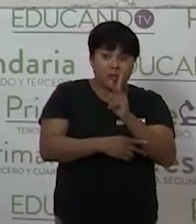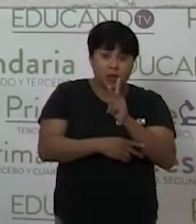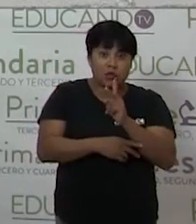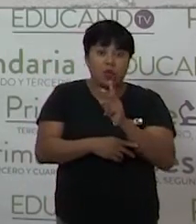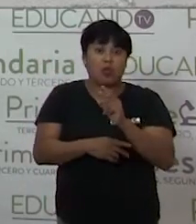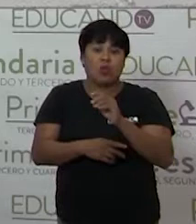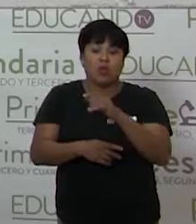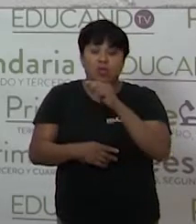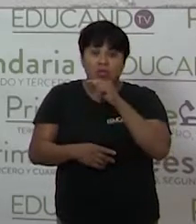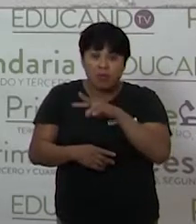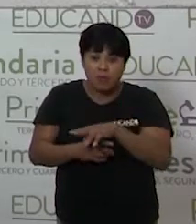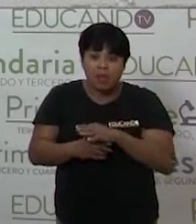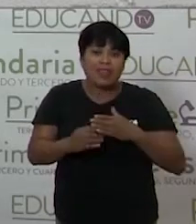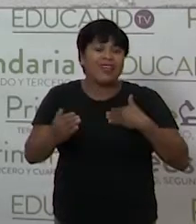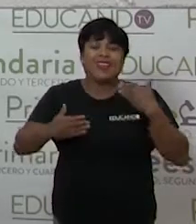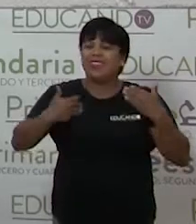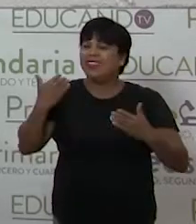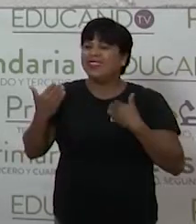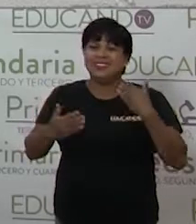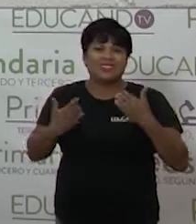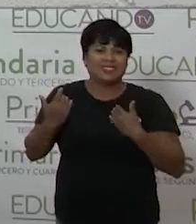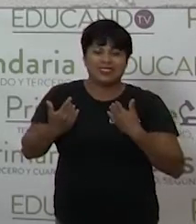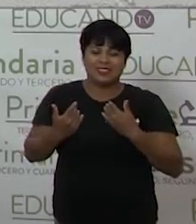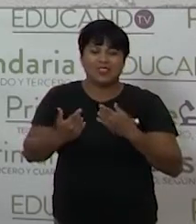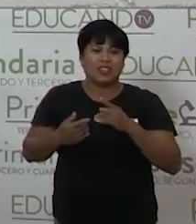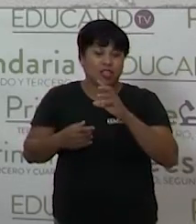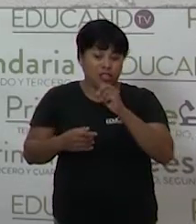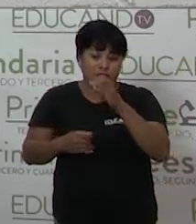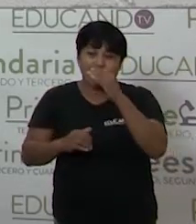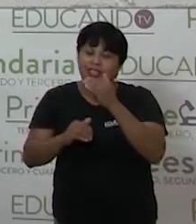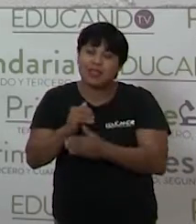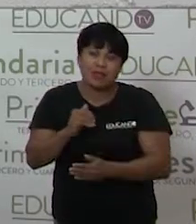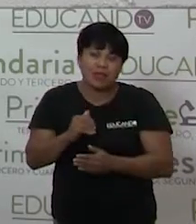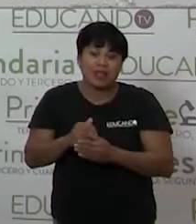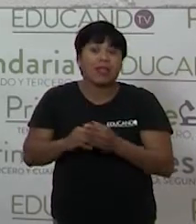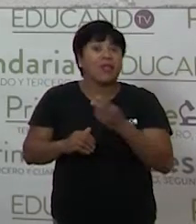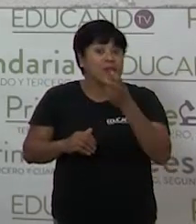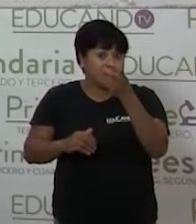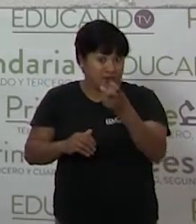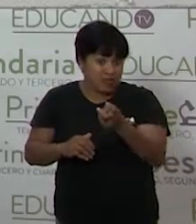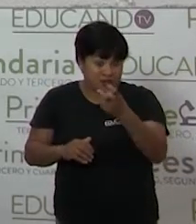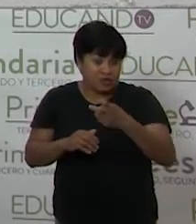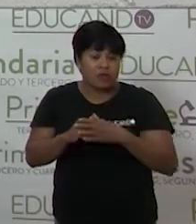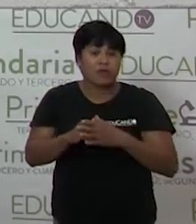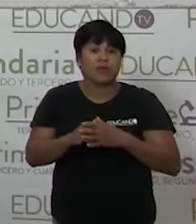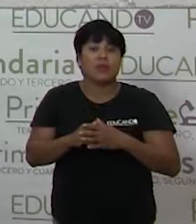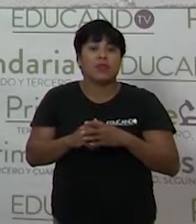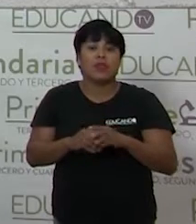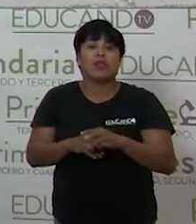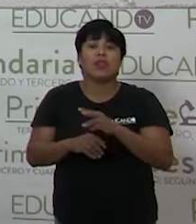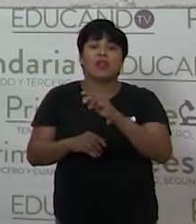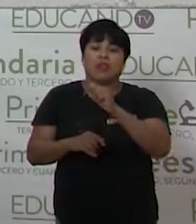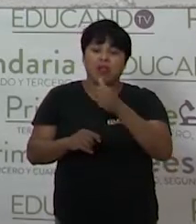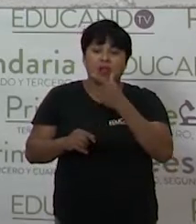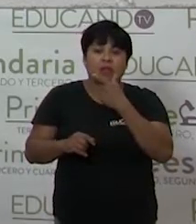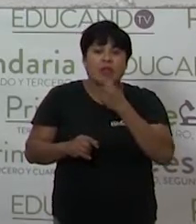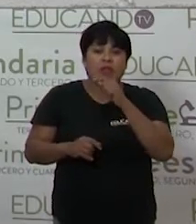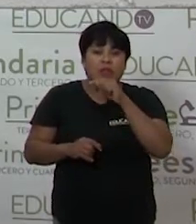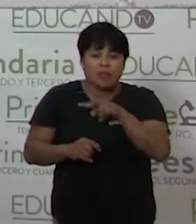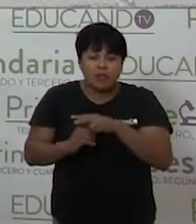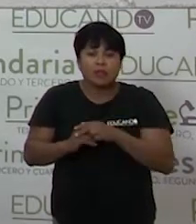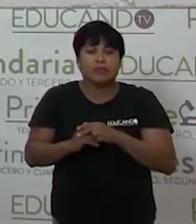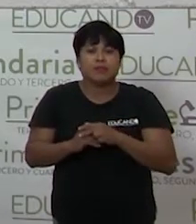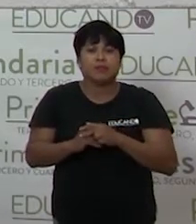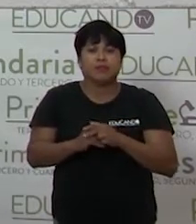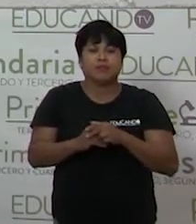además la alegría no iba a terminar allí puesto que por deseo del adinerado